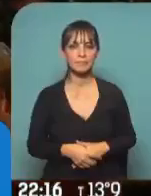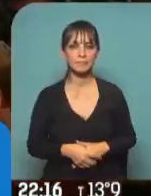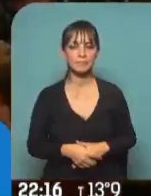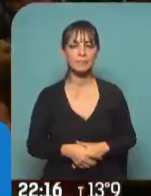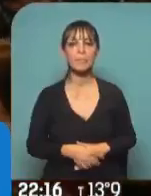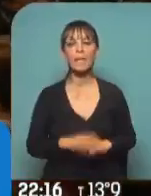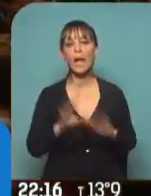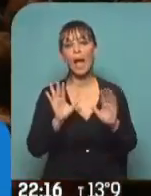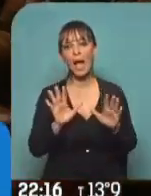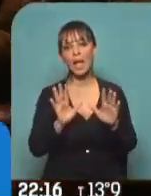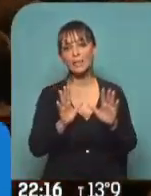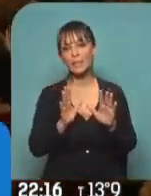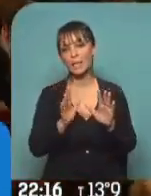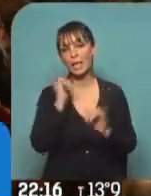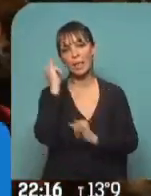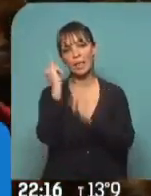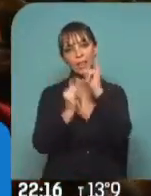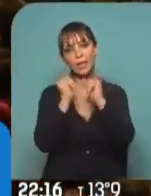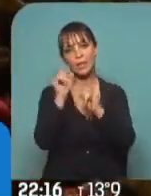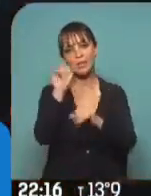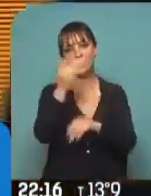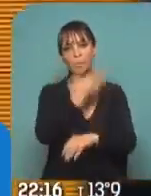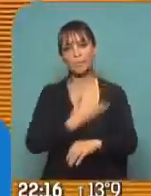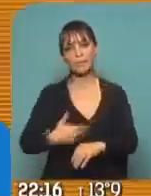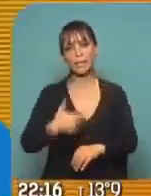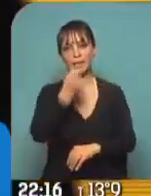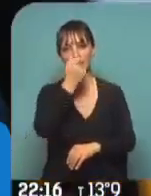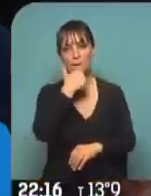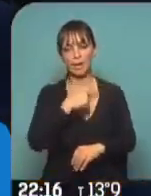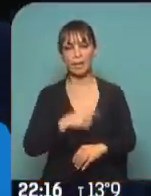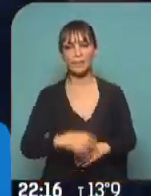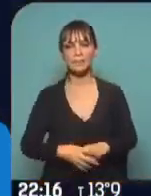Ahí estuvo el discurso del presidente Mauricio Macri.